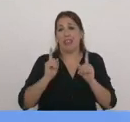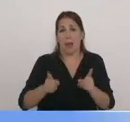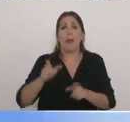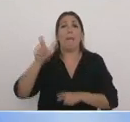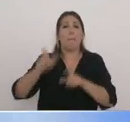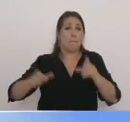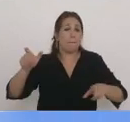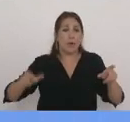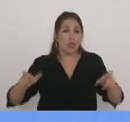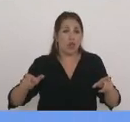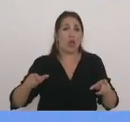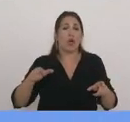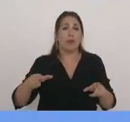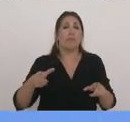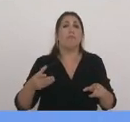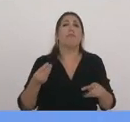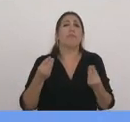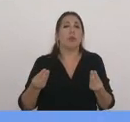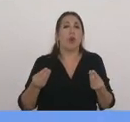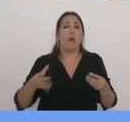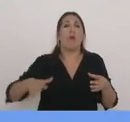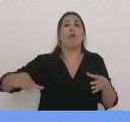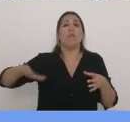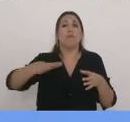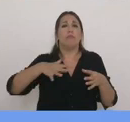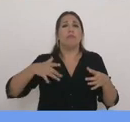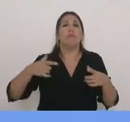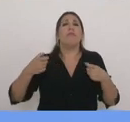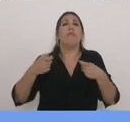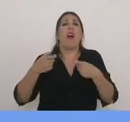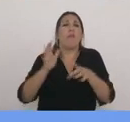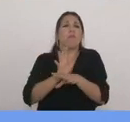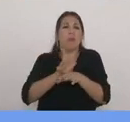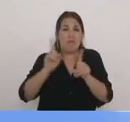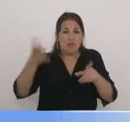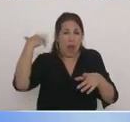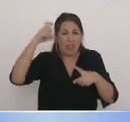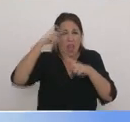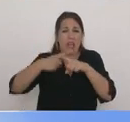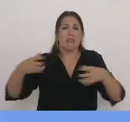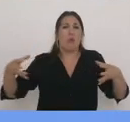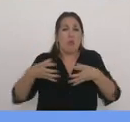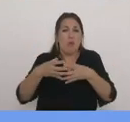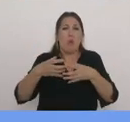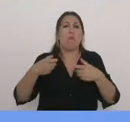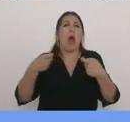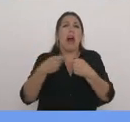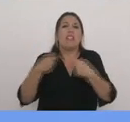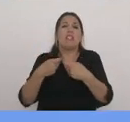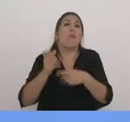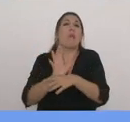civil se constituyeron en una asociación asesina para matar,